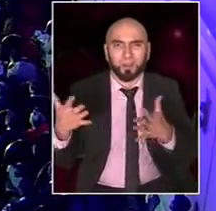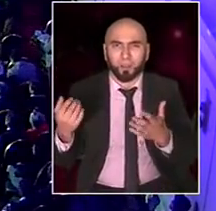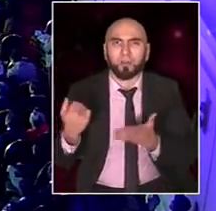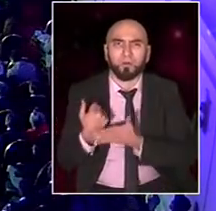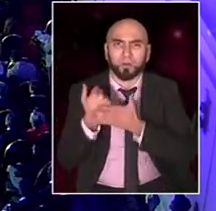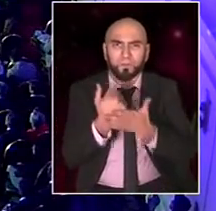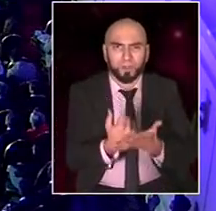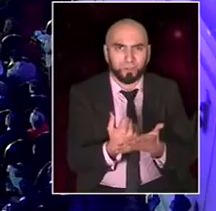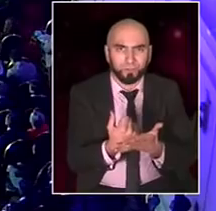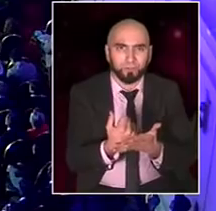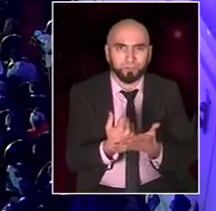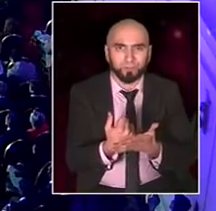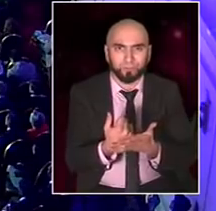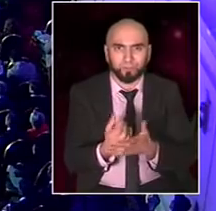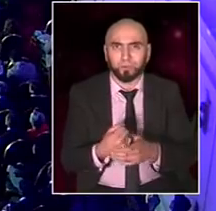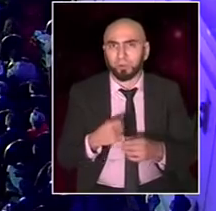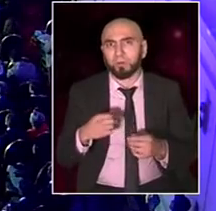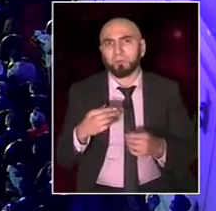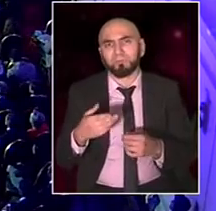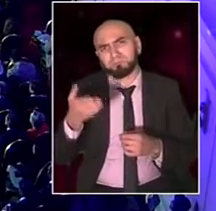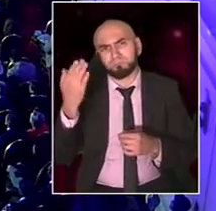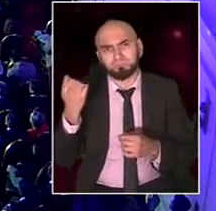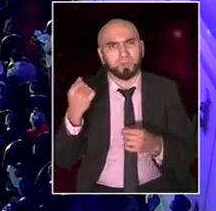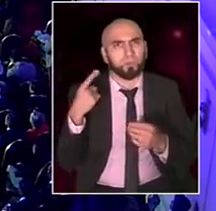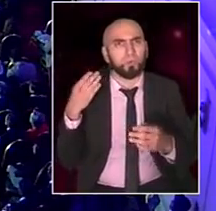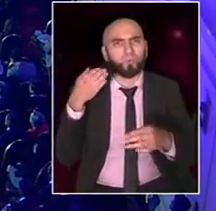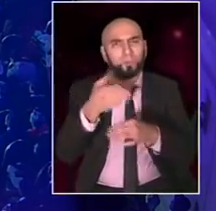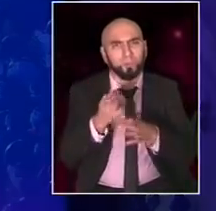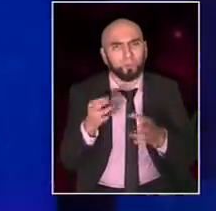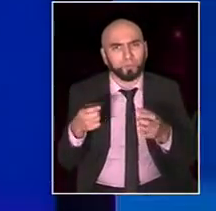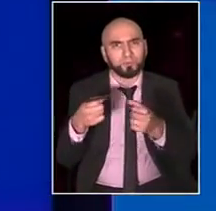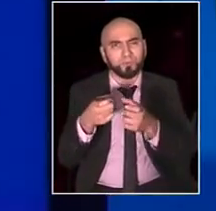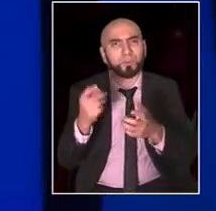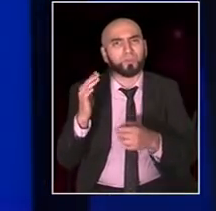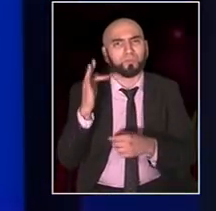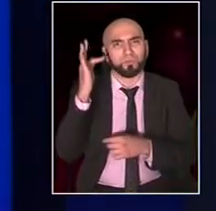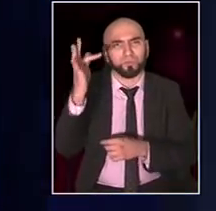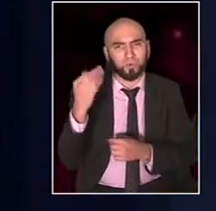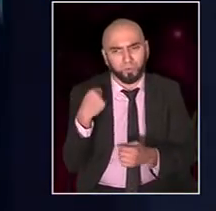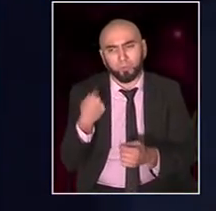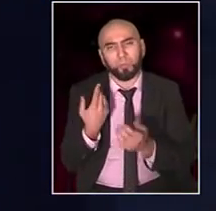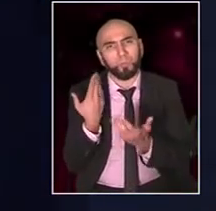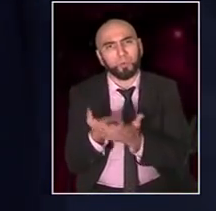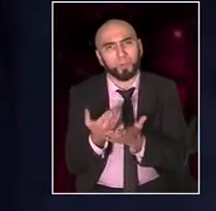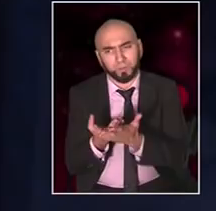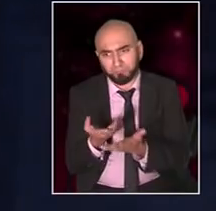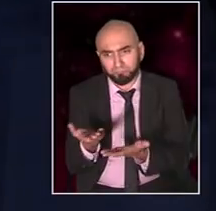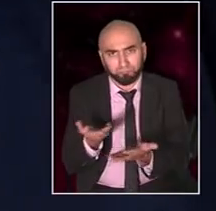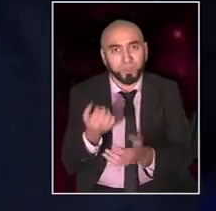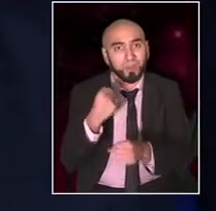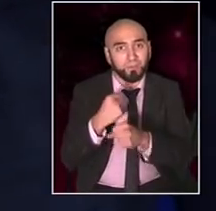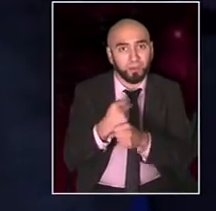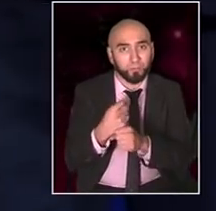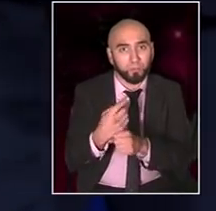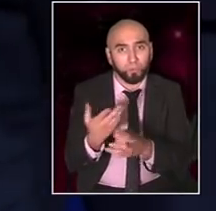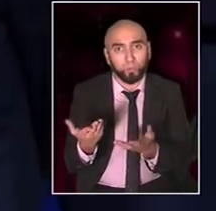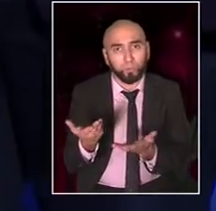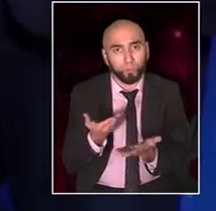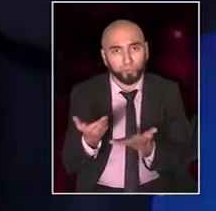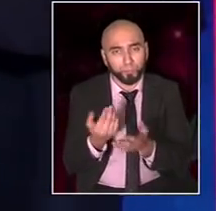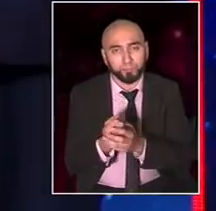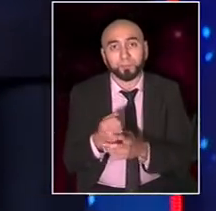colaborador el Presidente de la República cuando fuimos con la Comisión del Futuro a plantearle que trabajáramos juntos, ustedes lo conocen, nos dijo